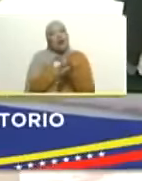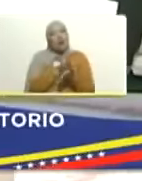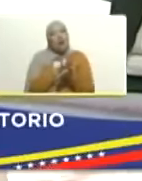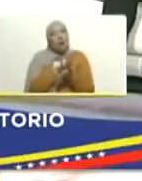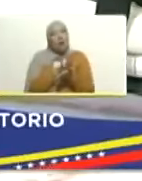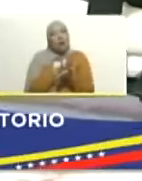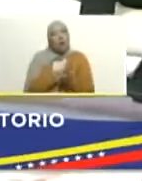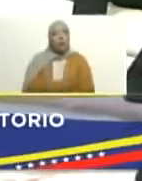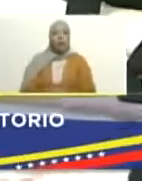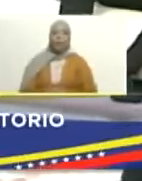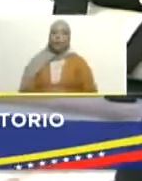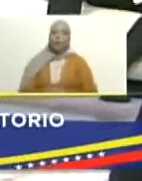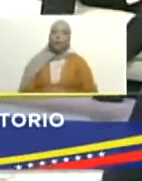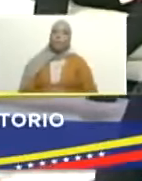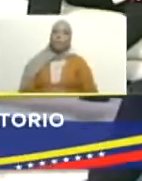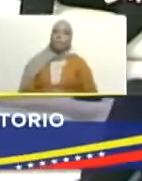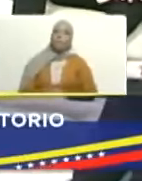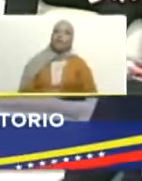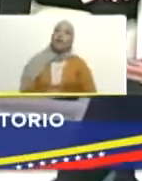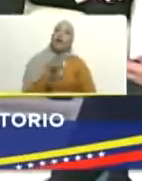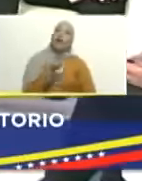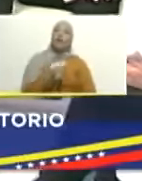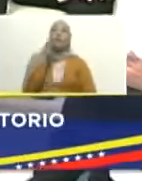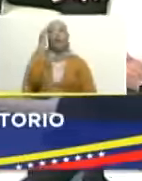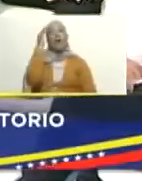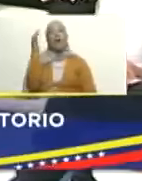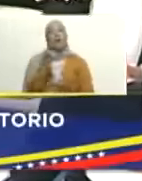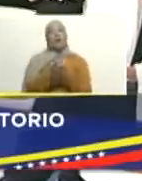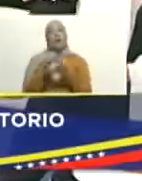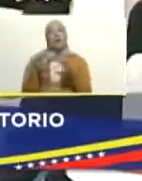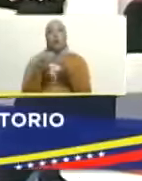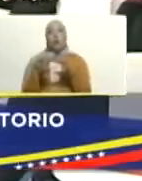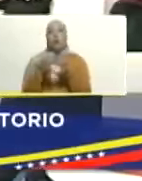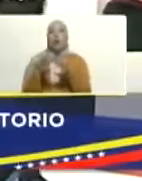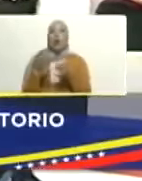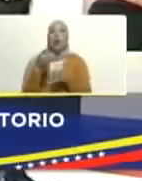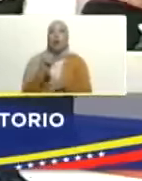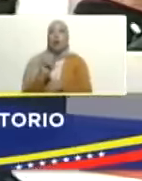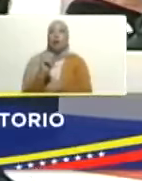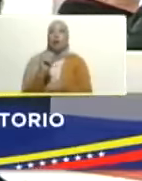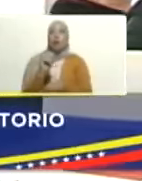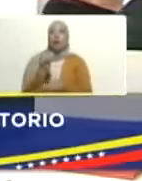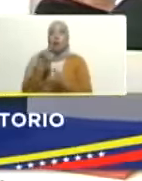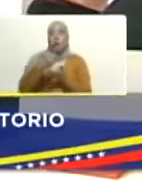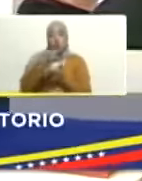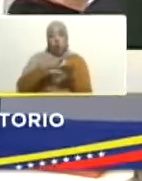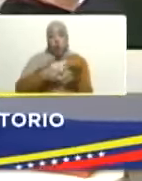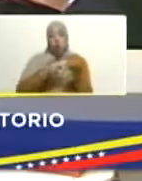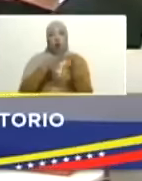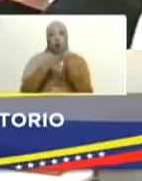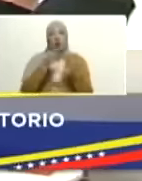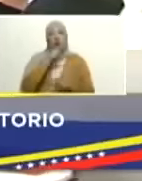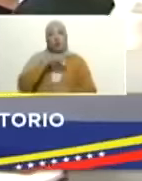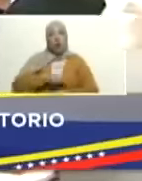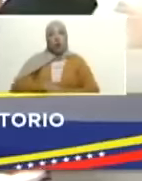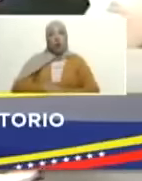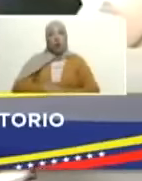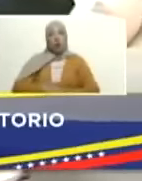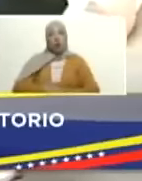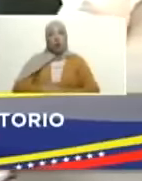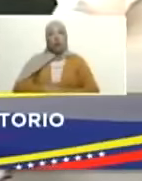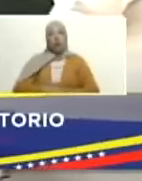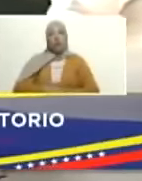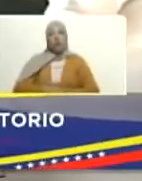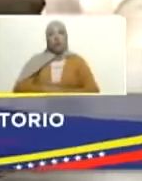Igualmente quiero saludar a los miembros de la delegación firmantes de este acuerdo histórico: